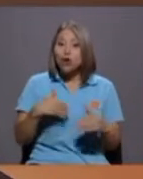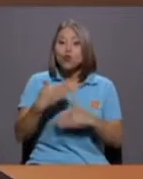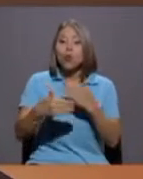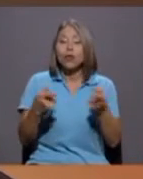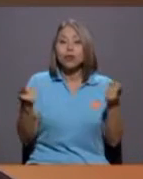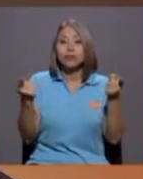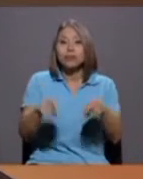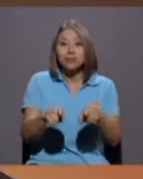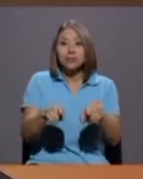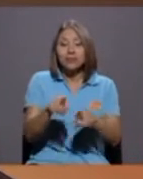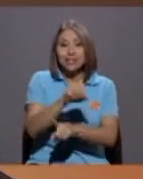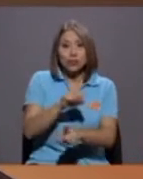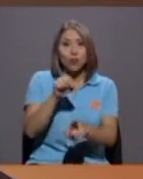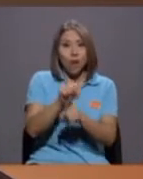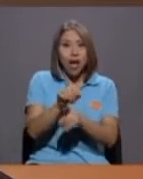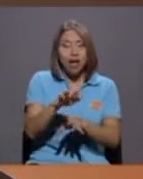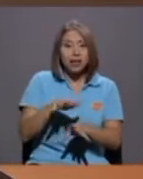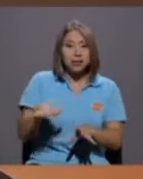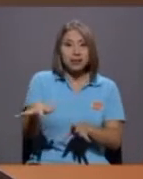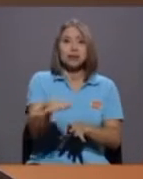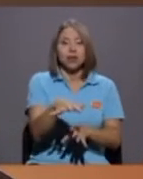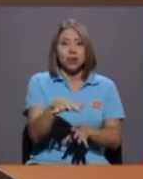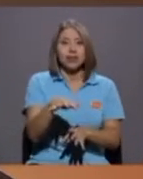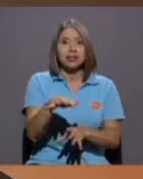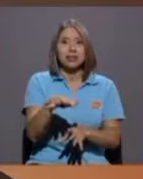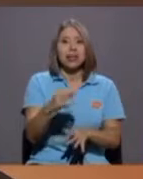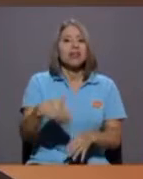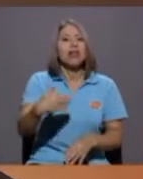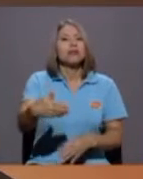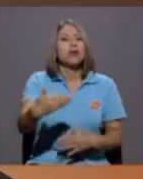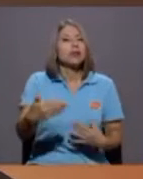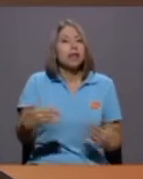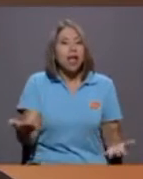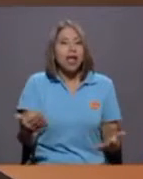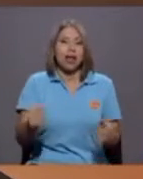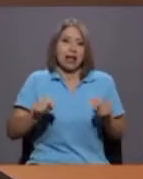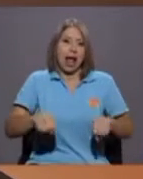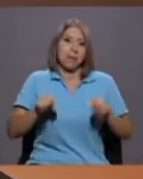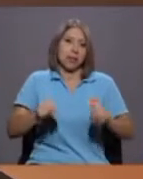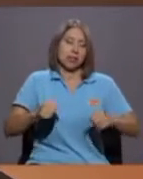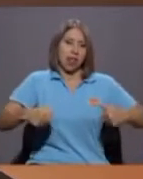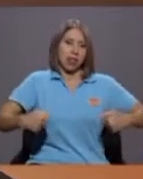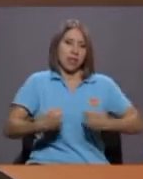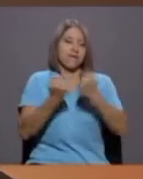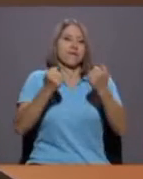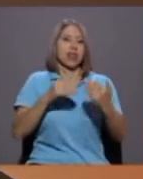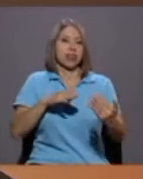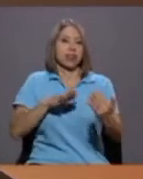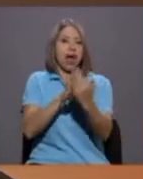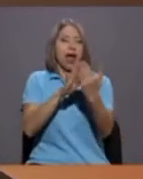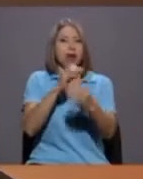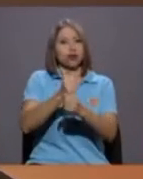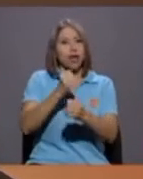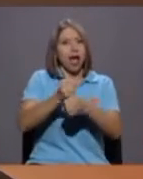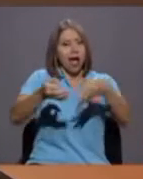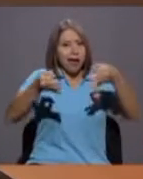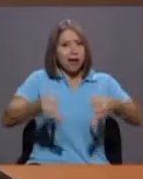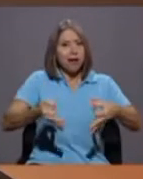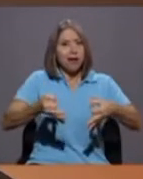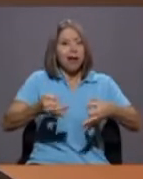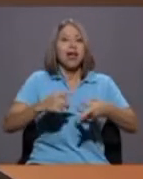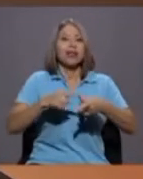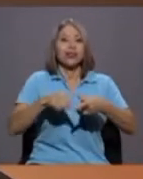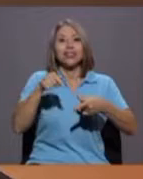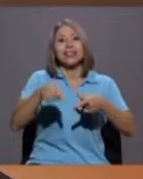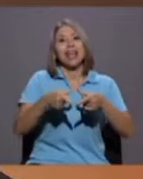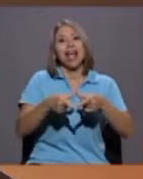que tenemos a estos fenómenos, está la capacidad para enfrentarlos y hacer bien las cosas. Entonces ahí es donde